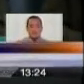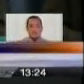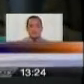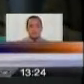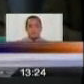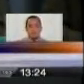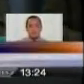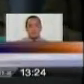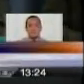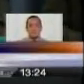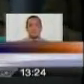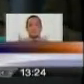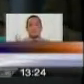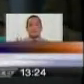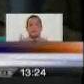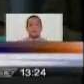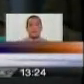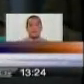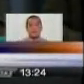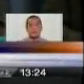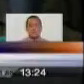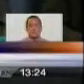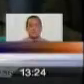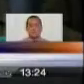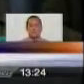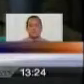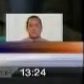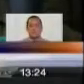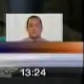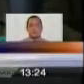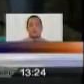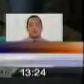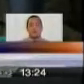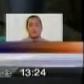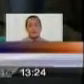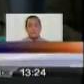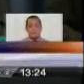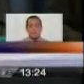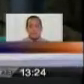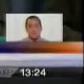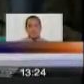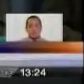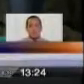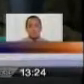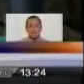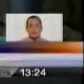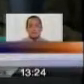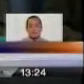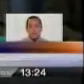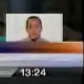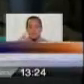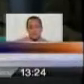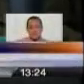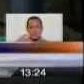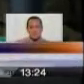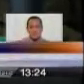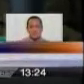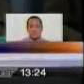Justicia la reunión con el presidente del Poder Judicial porque era